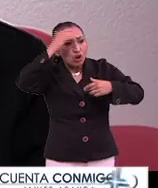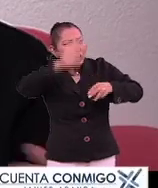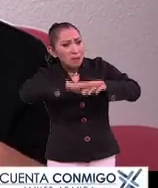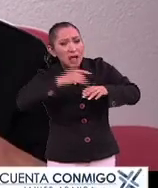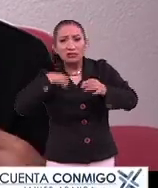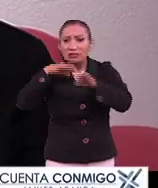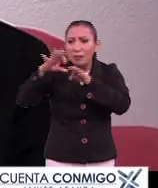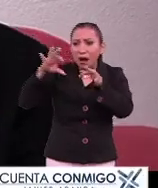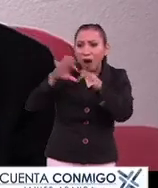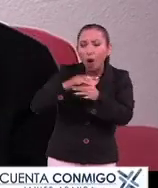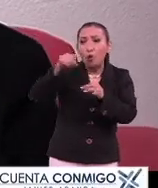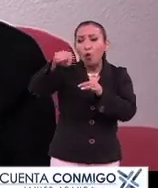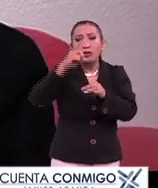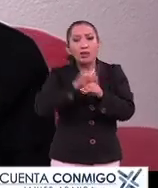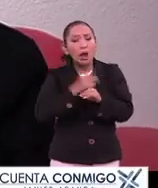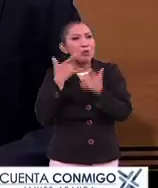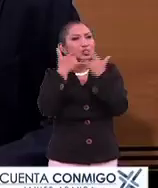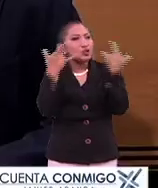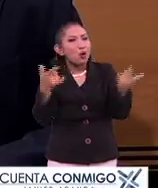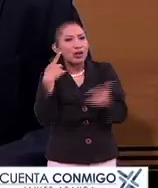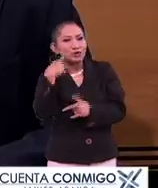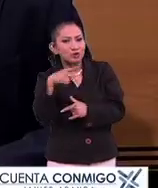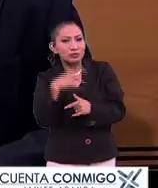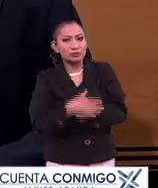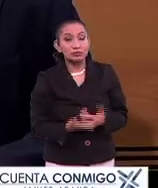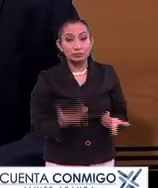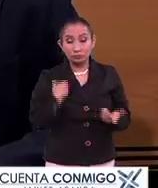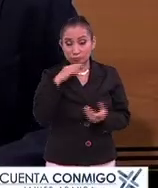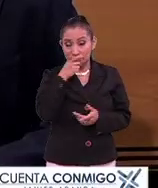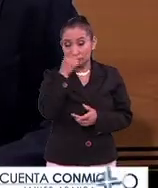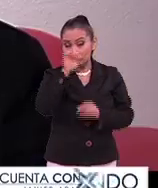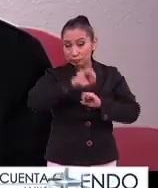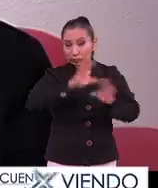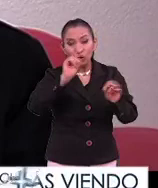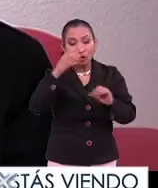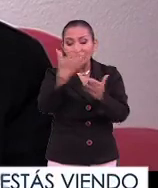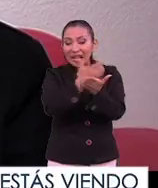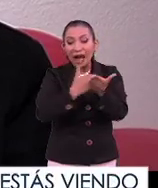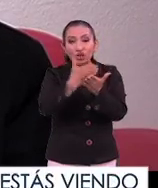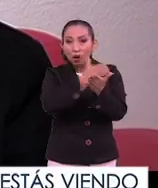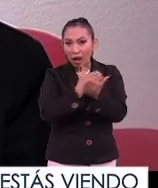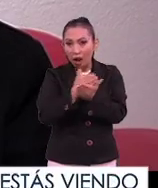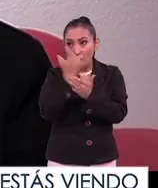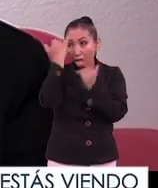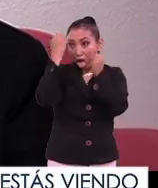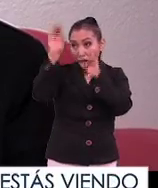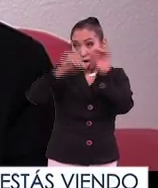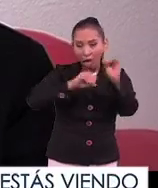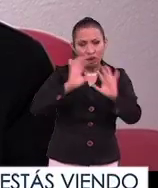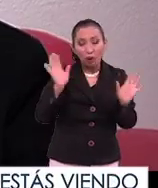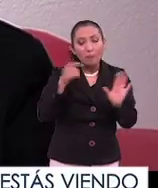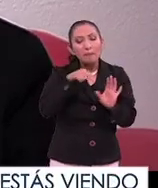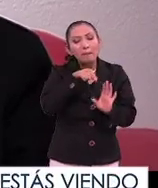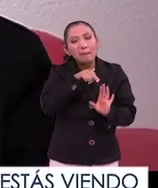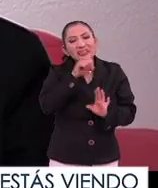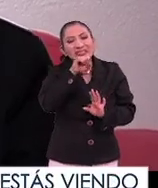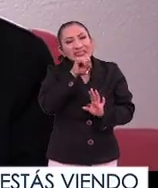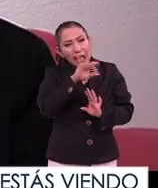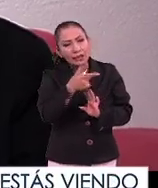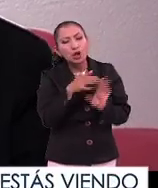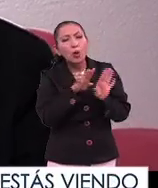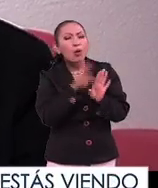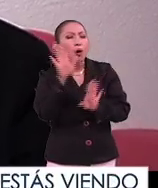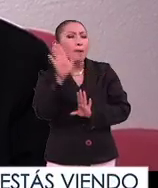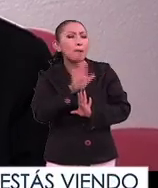y trabaja, alguien que tiene una anécdota. Quiero dejarlo claro, no es un catálogo razonado, no, pero sí es,